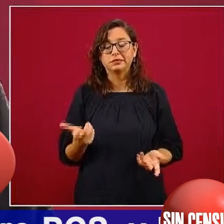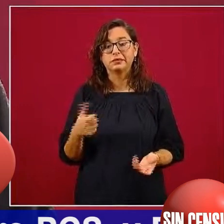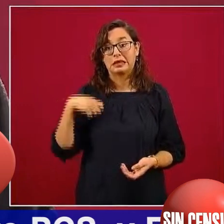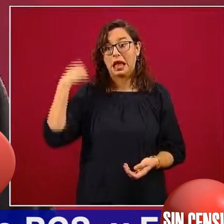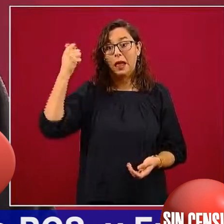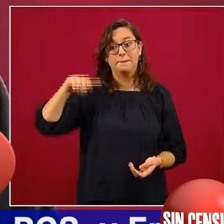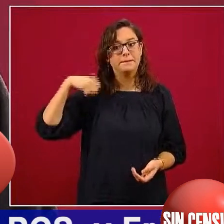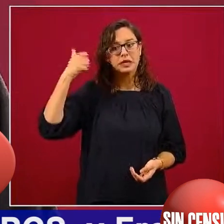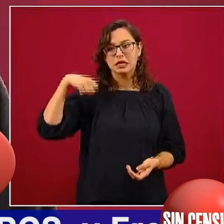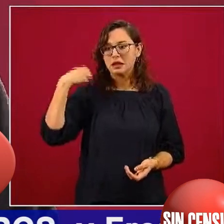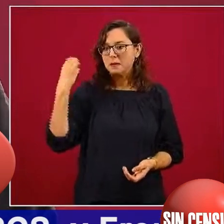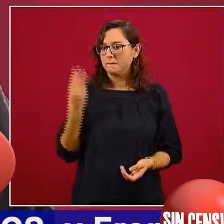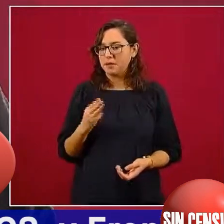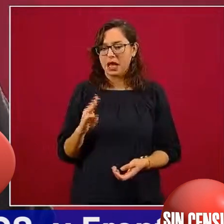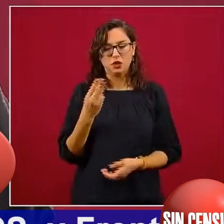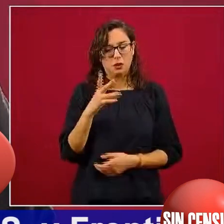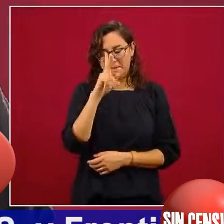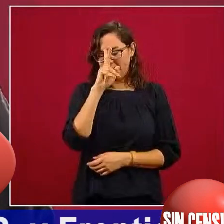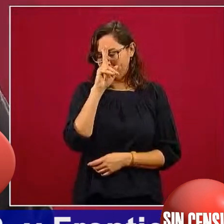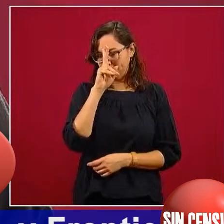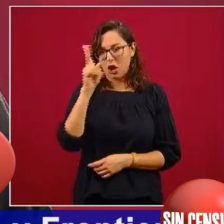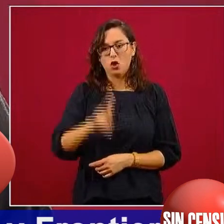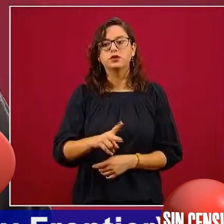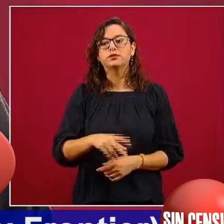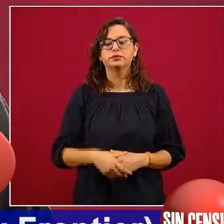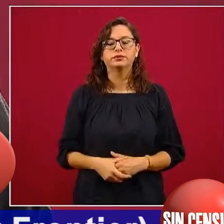abril, mayo,